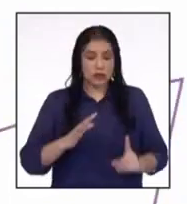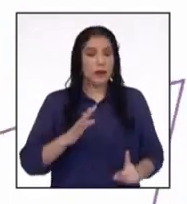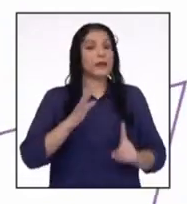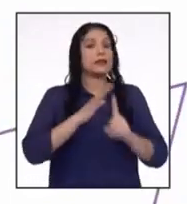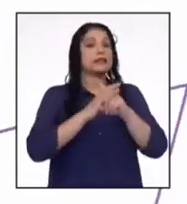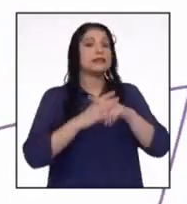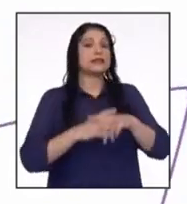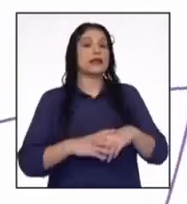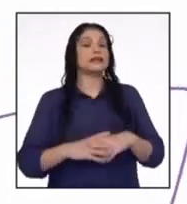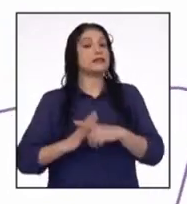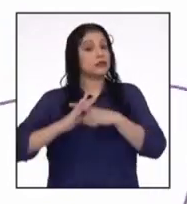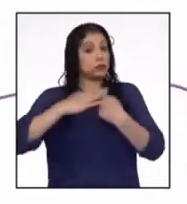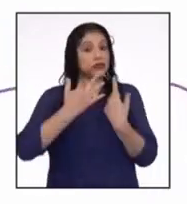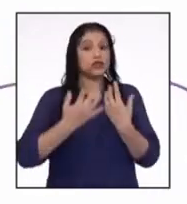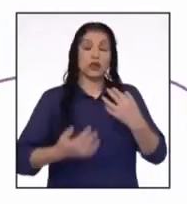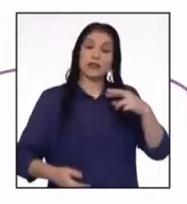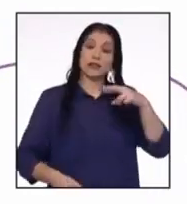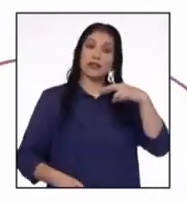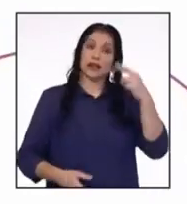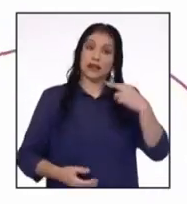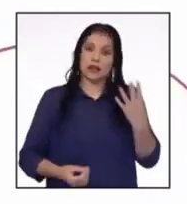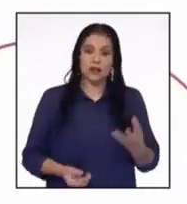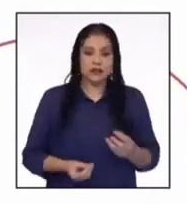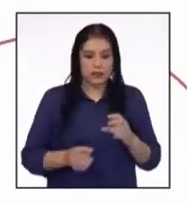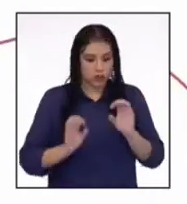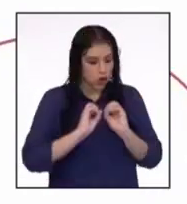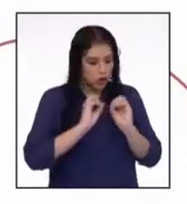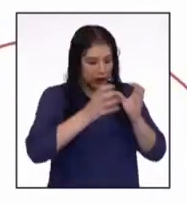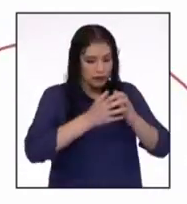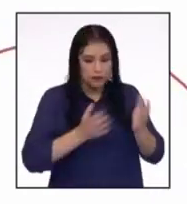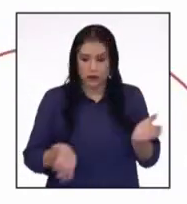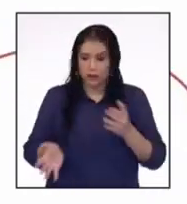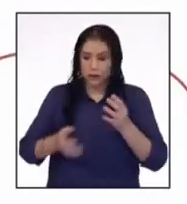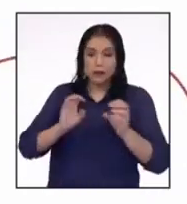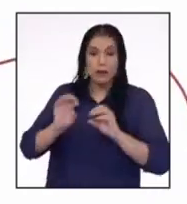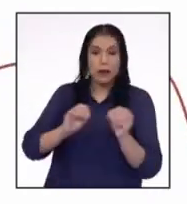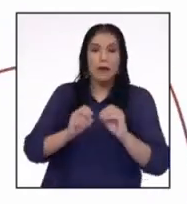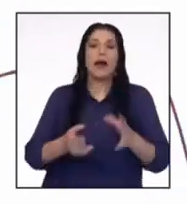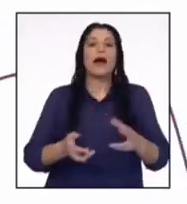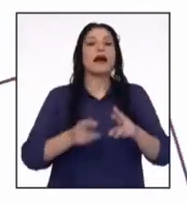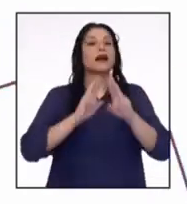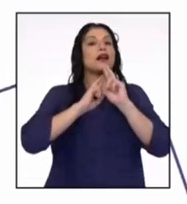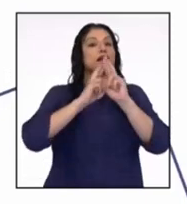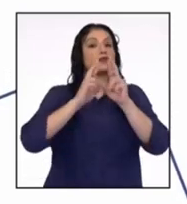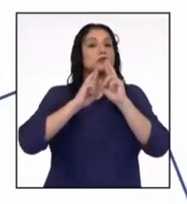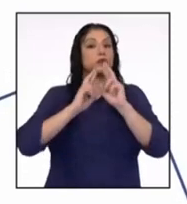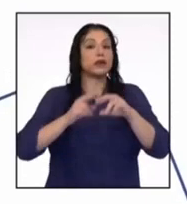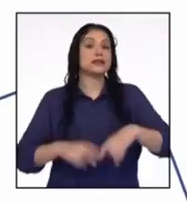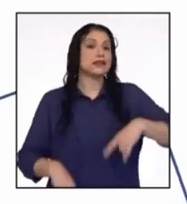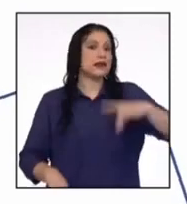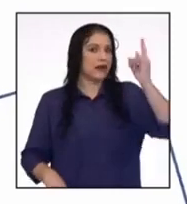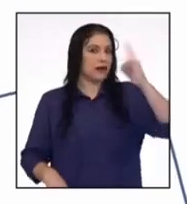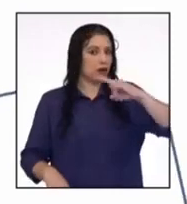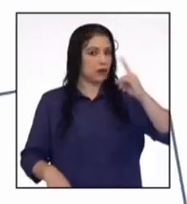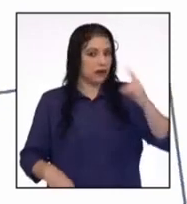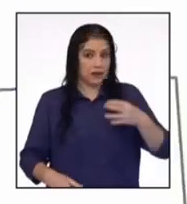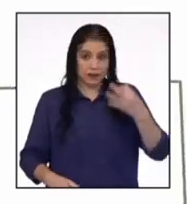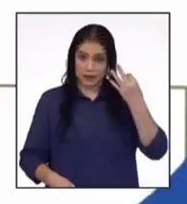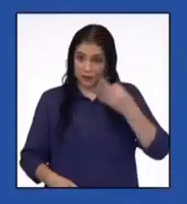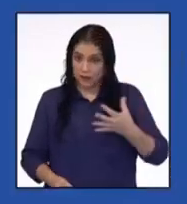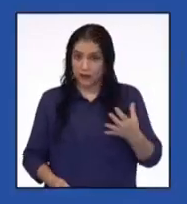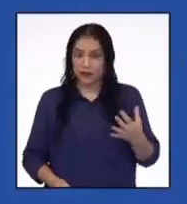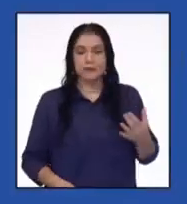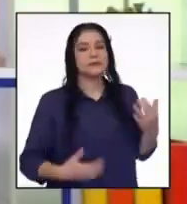situaciones de riesgo se movilizan estas instituciones para dar respuesta a la emergencia.